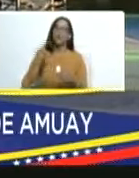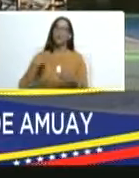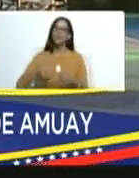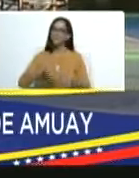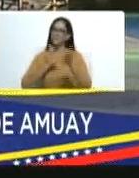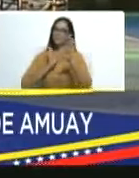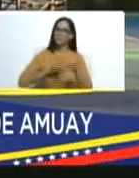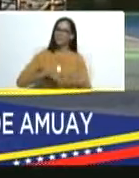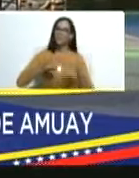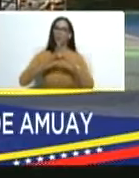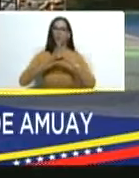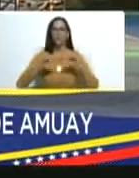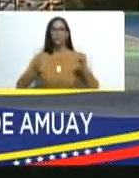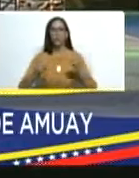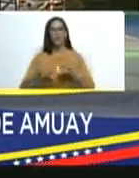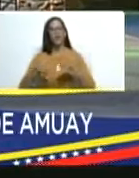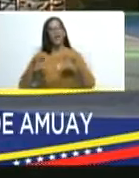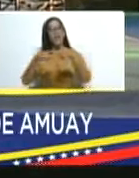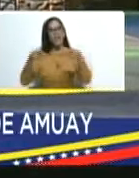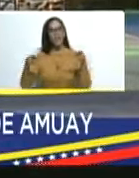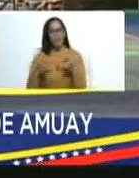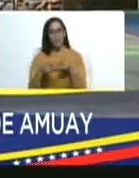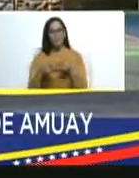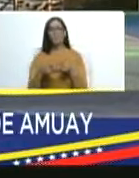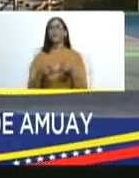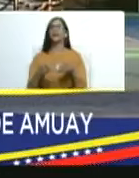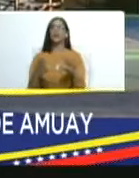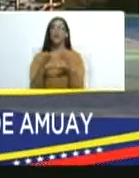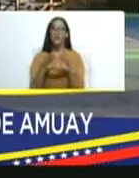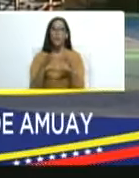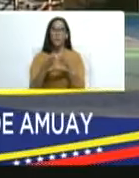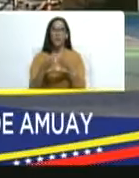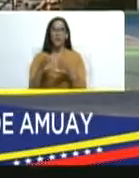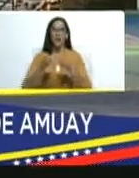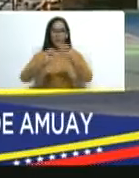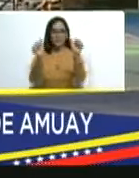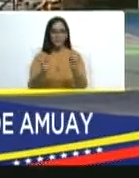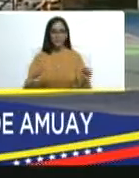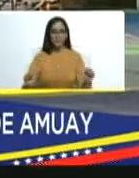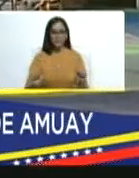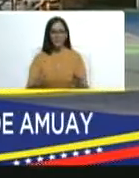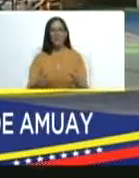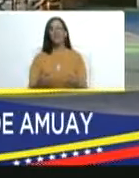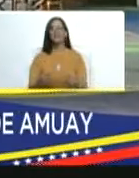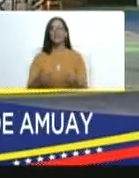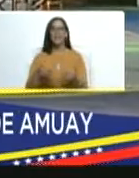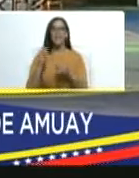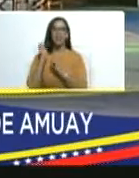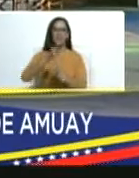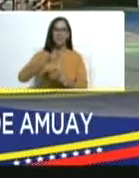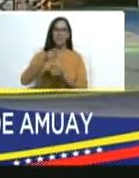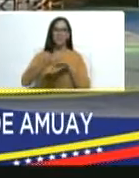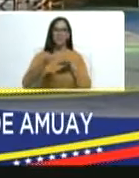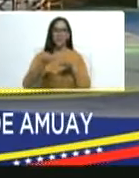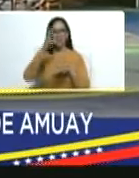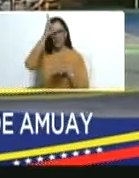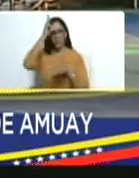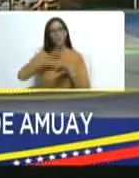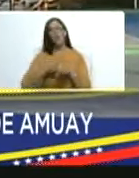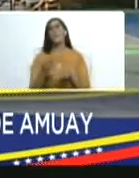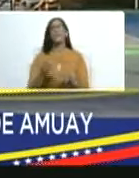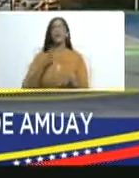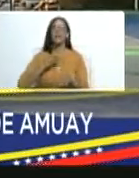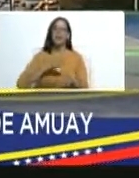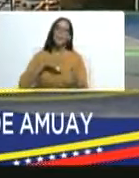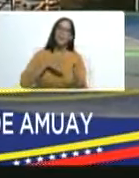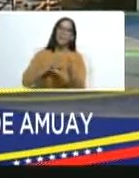el sistema, con todo el sector pesquero artesanal del municipio de Los Taques, del estado Falcón, presidente, porque vamos para